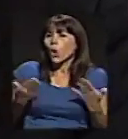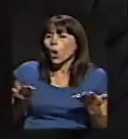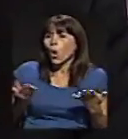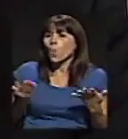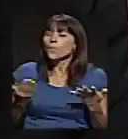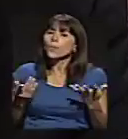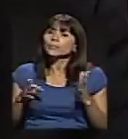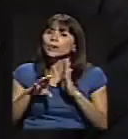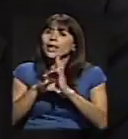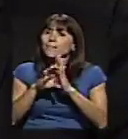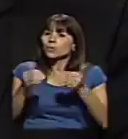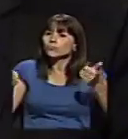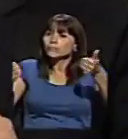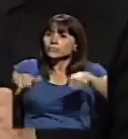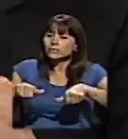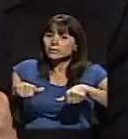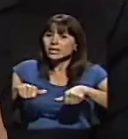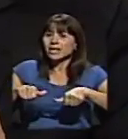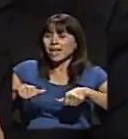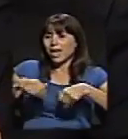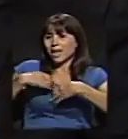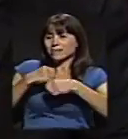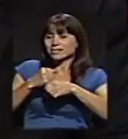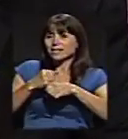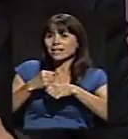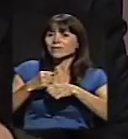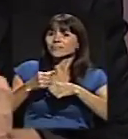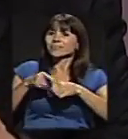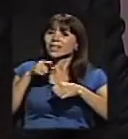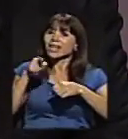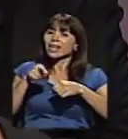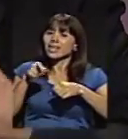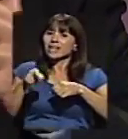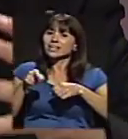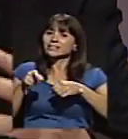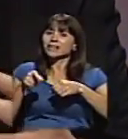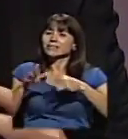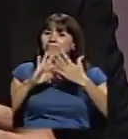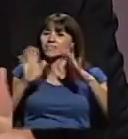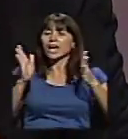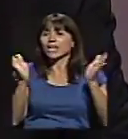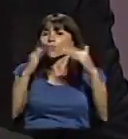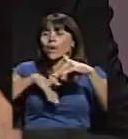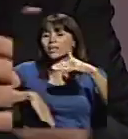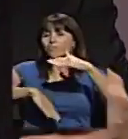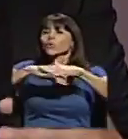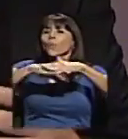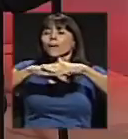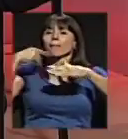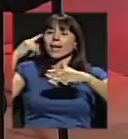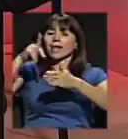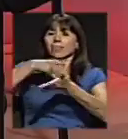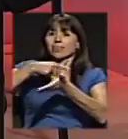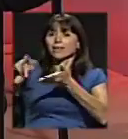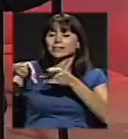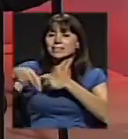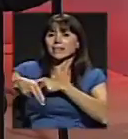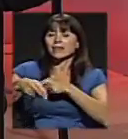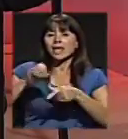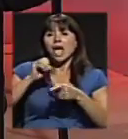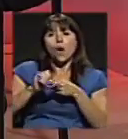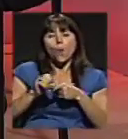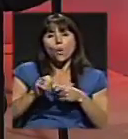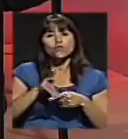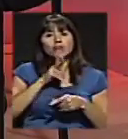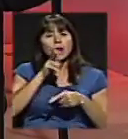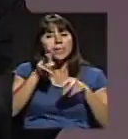aspectos como, por ejemplo, ruptura del tope de cesantía y un aumento real, en serio, de los salarios mínimos